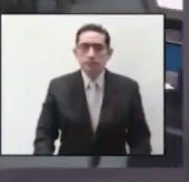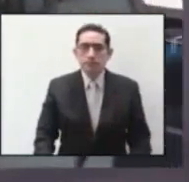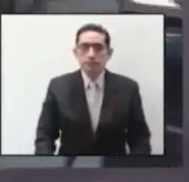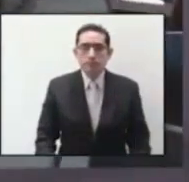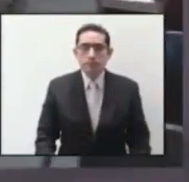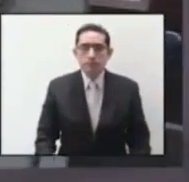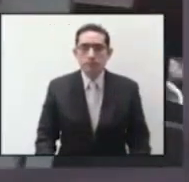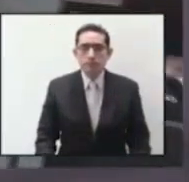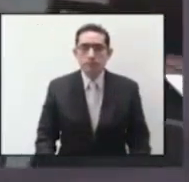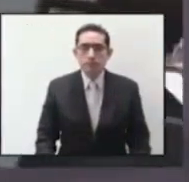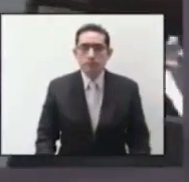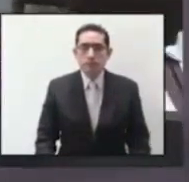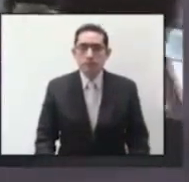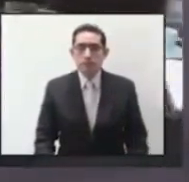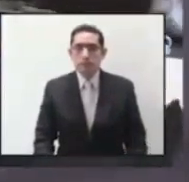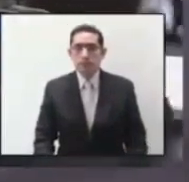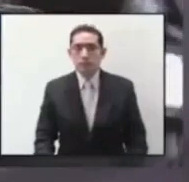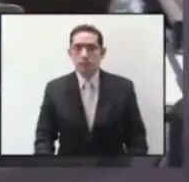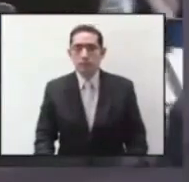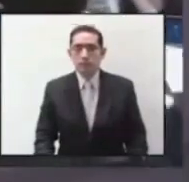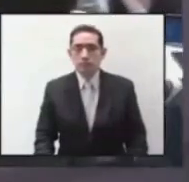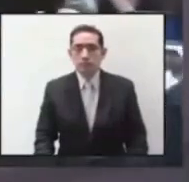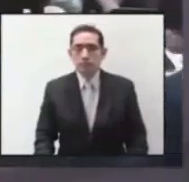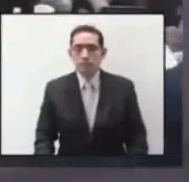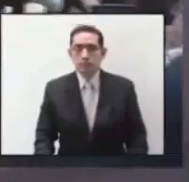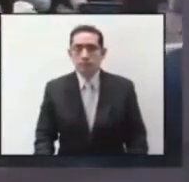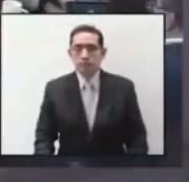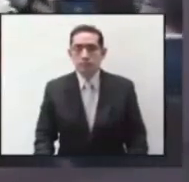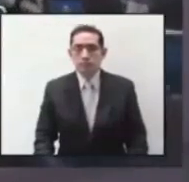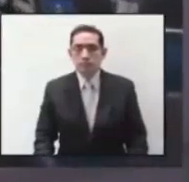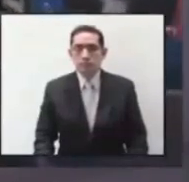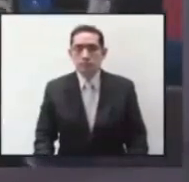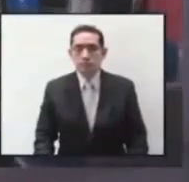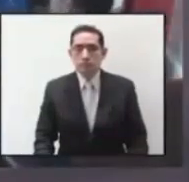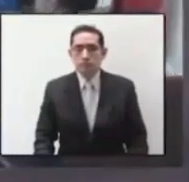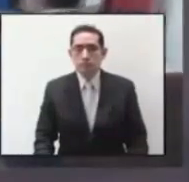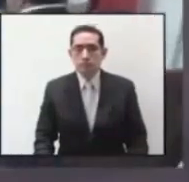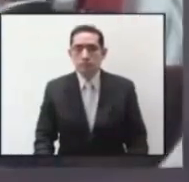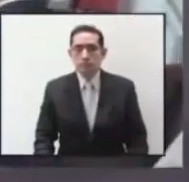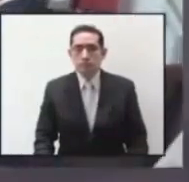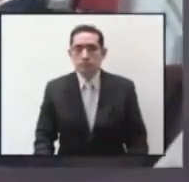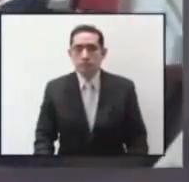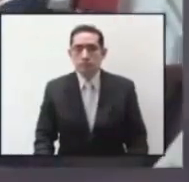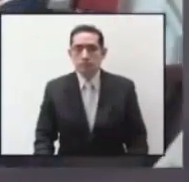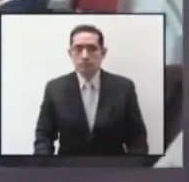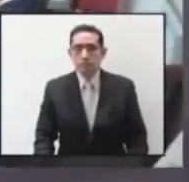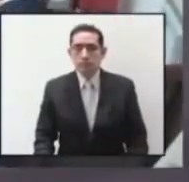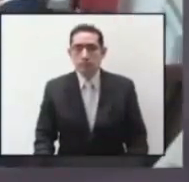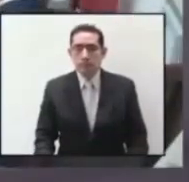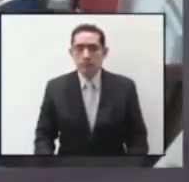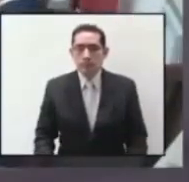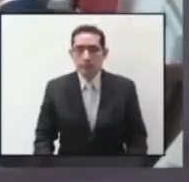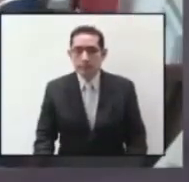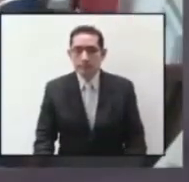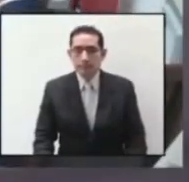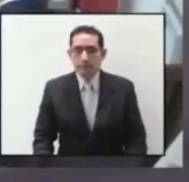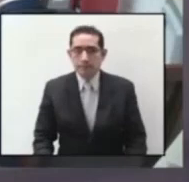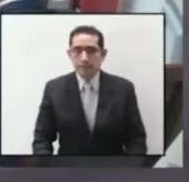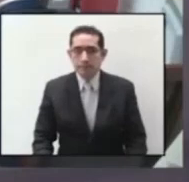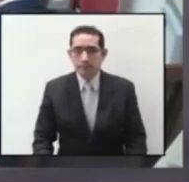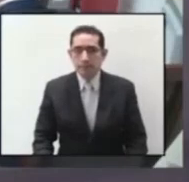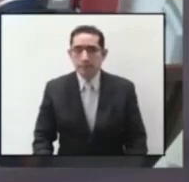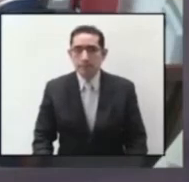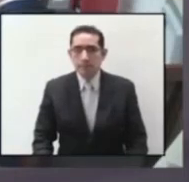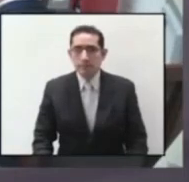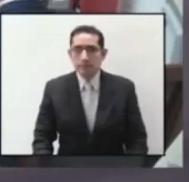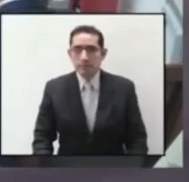alimentación mecánica la resucitación la respiración artificial entre otras las personas pueden plasmar su